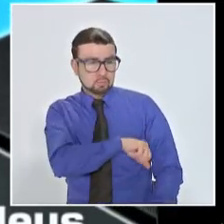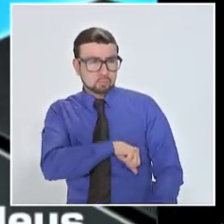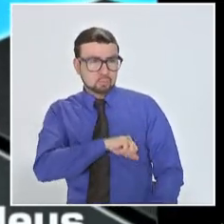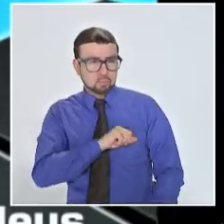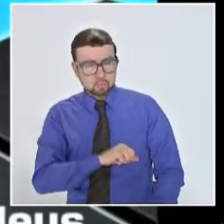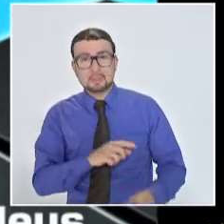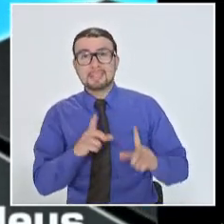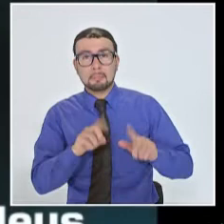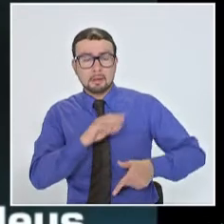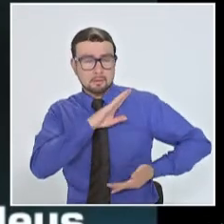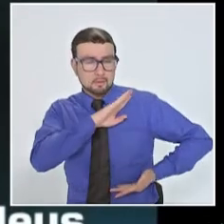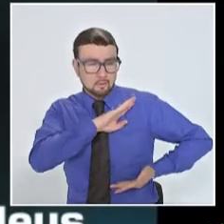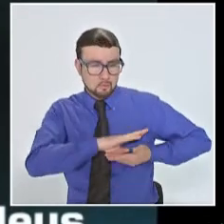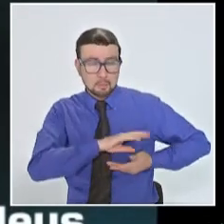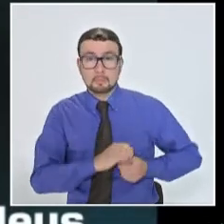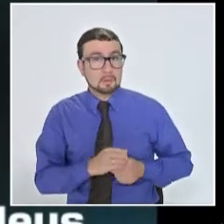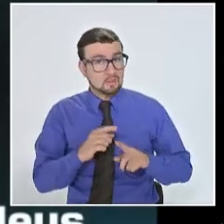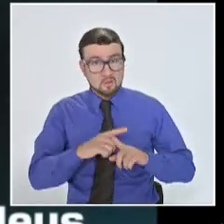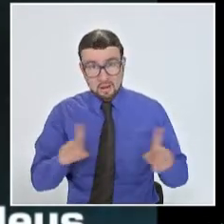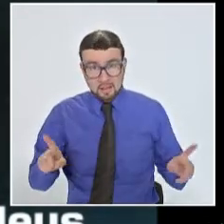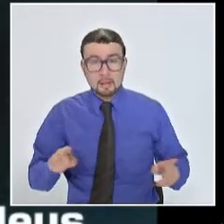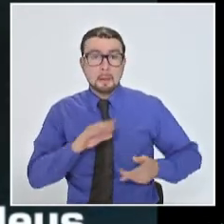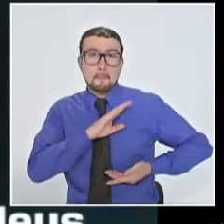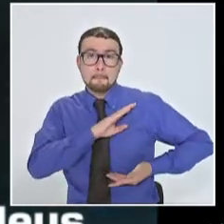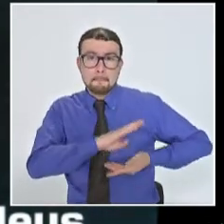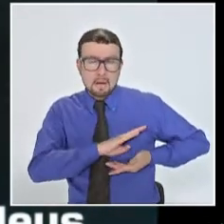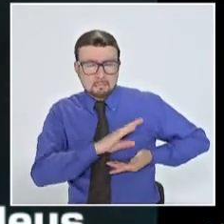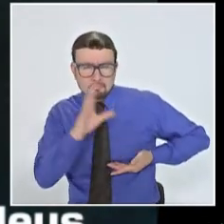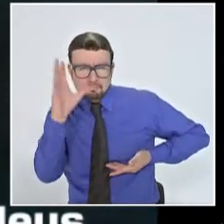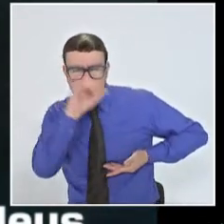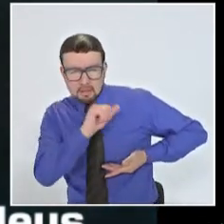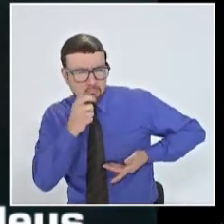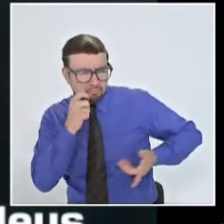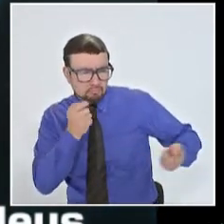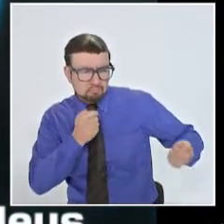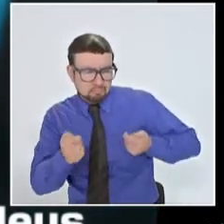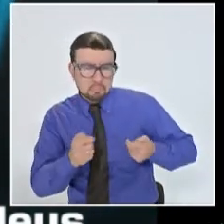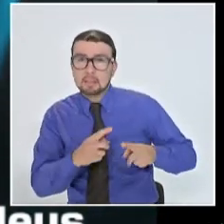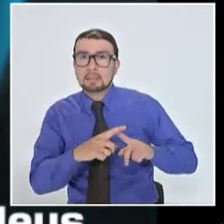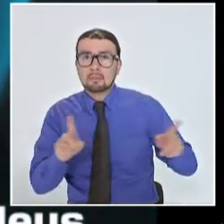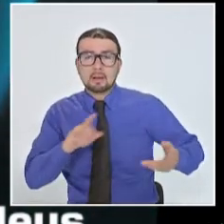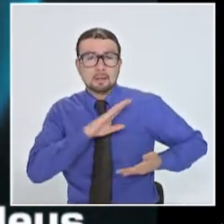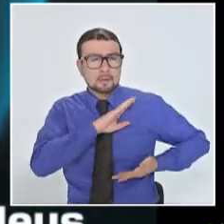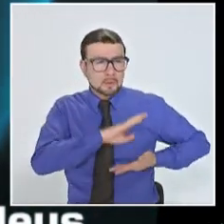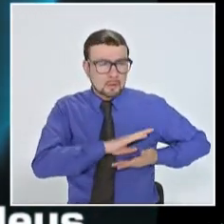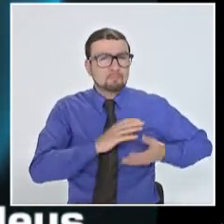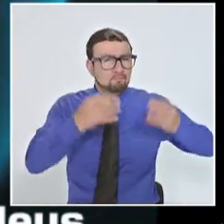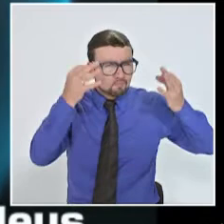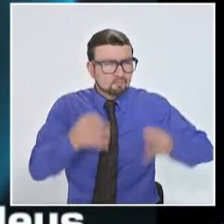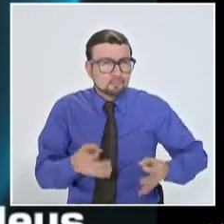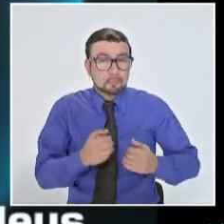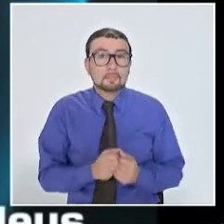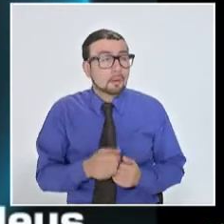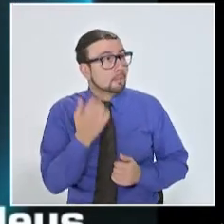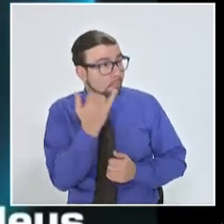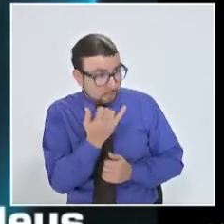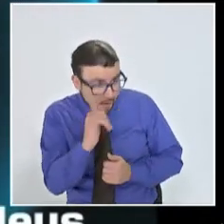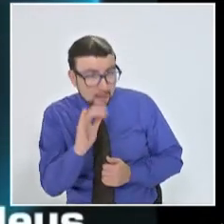mamografía. Ojo que una cosa es mamografía de tamizaje y otra cosa es mamografía diagnóstica. Aquí ya estamos en el campo